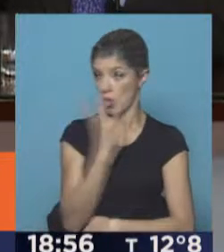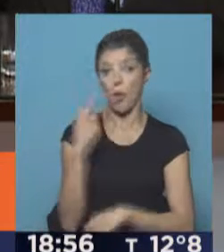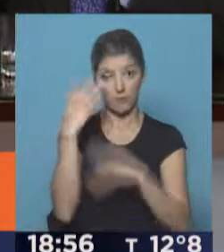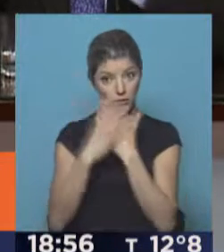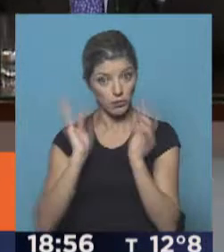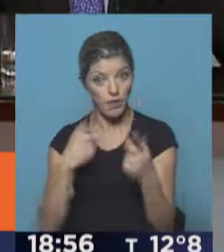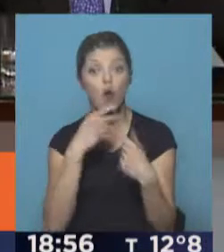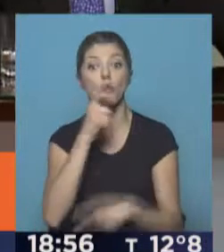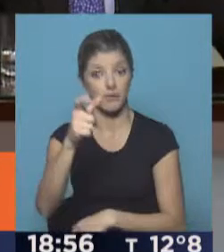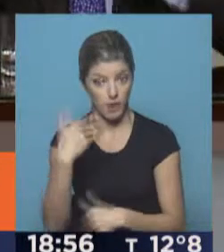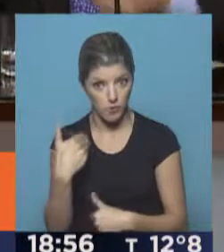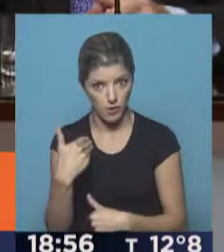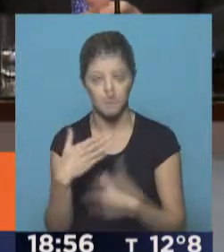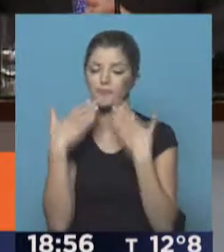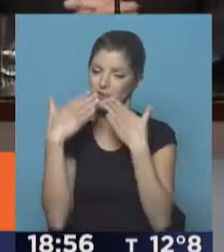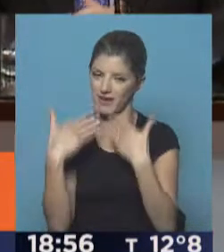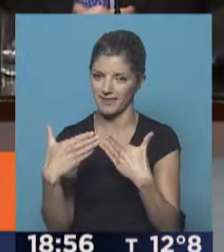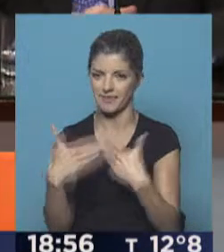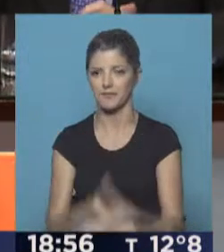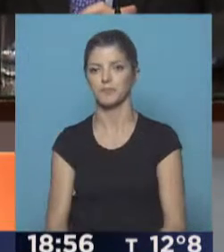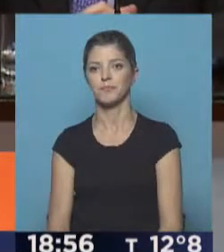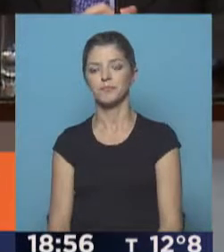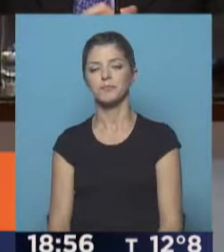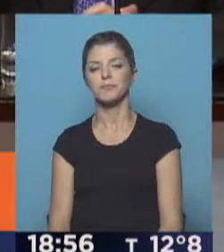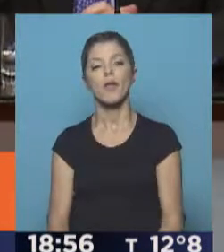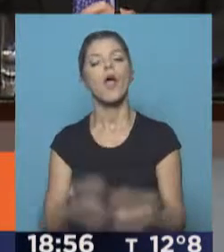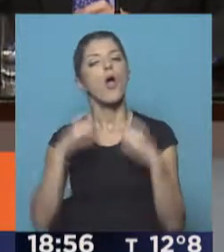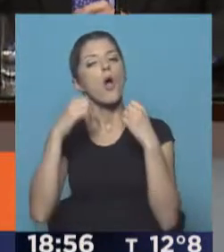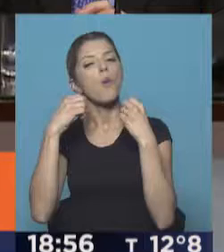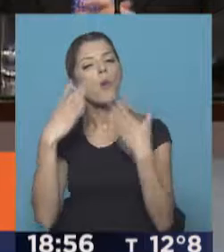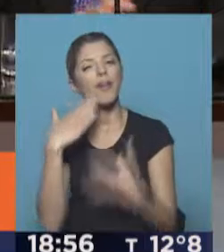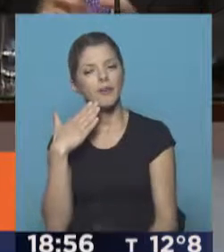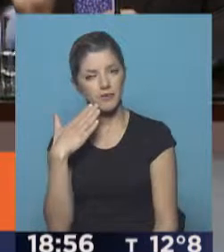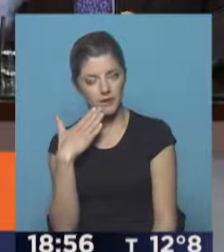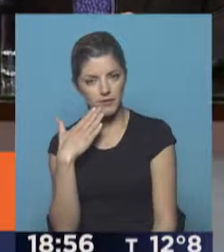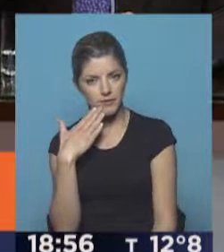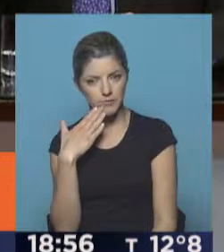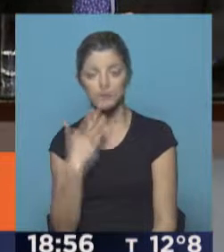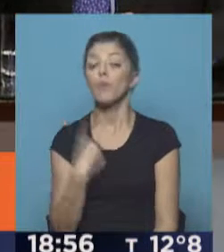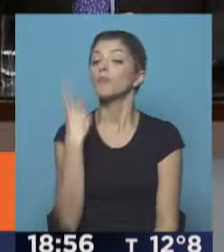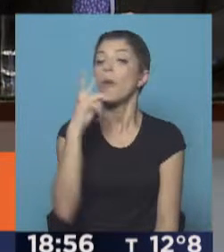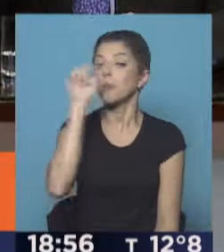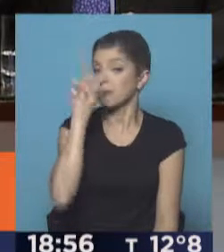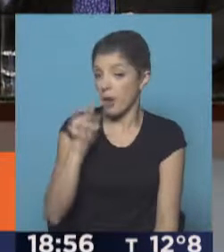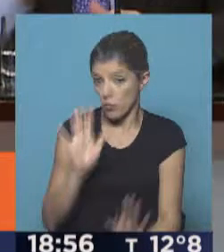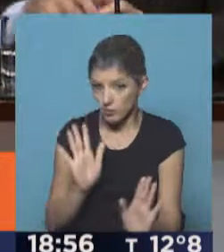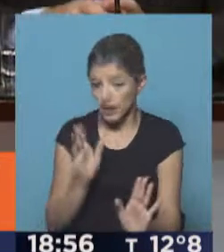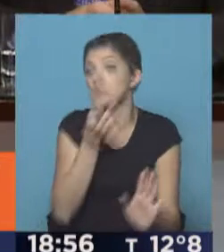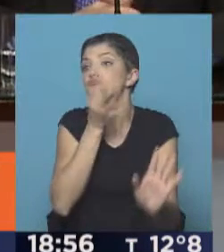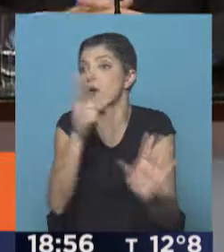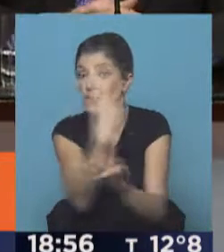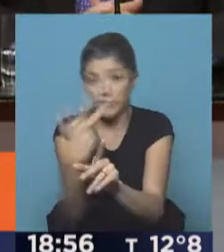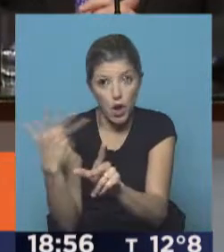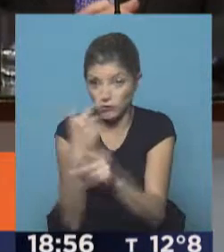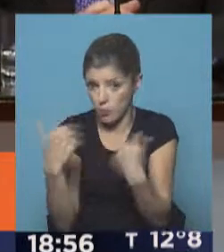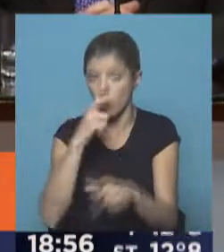ministros. Muchas gracias. Buenas tardes. Para el que quiera contestar, son 2 preguntas específicas. Entonces, volviendo